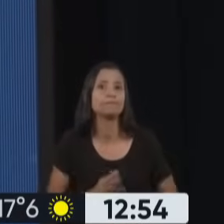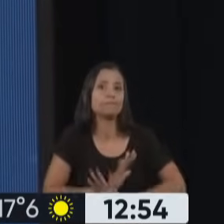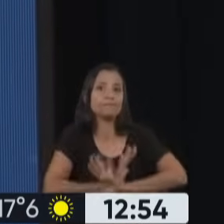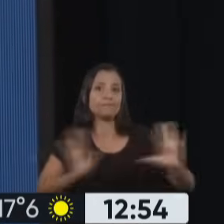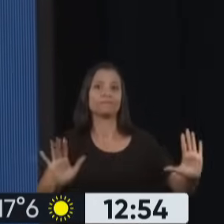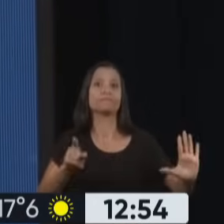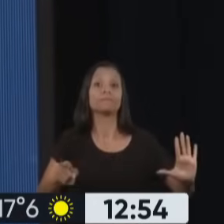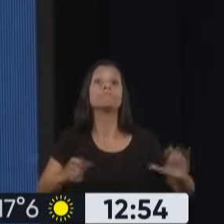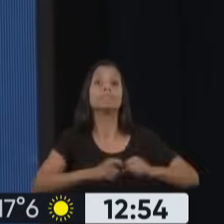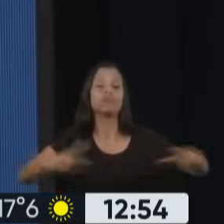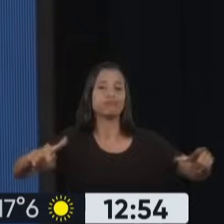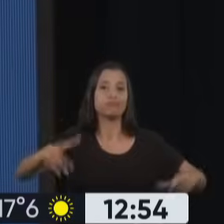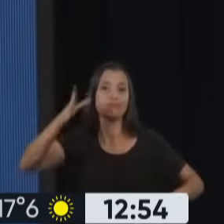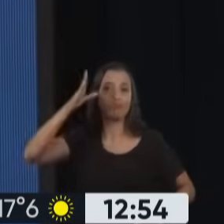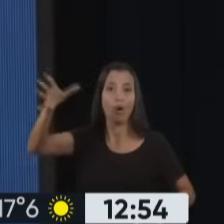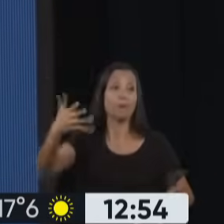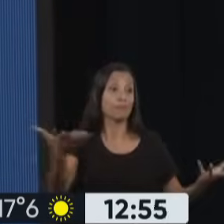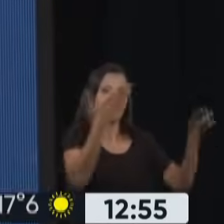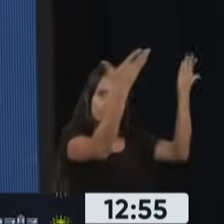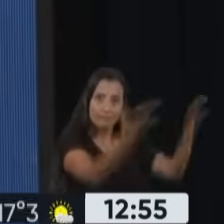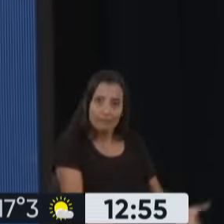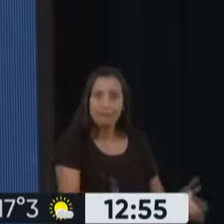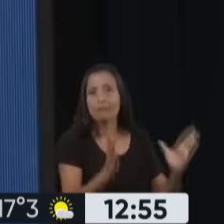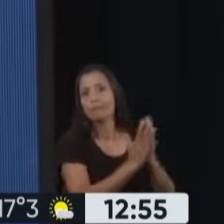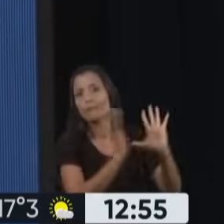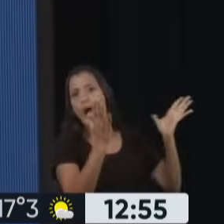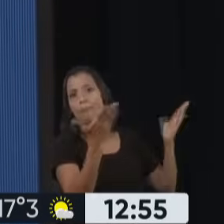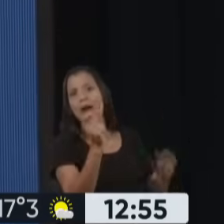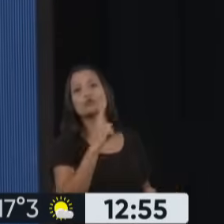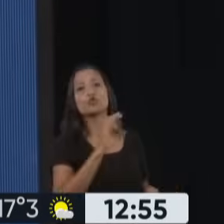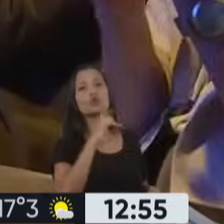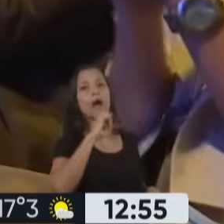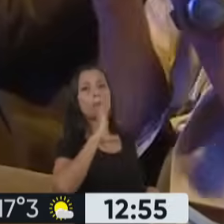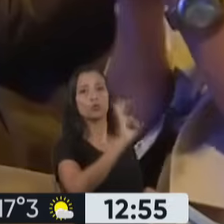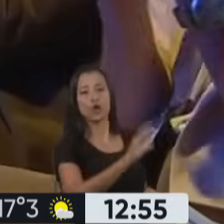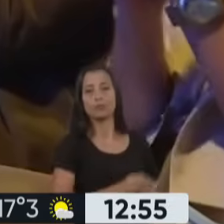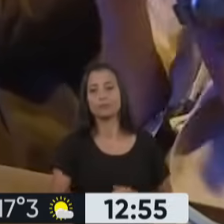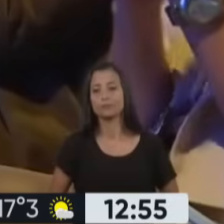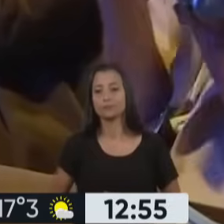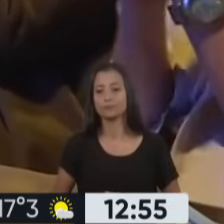siendo expansivo. Vaya si no se merece un aplauso este señor Toto Caputo.